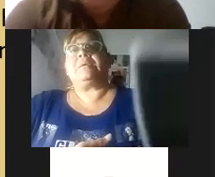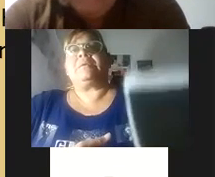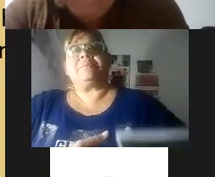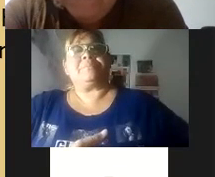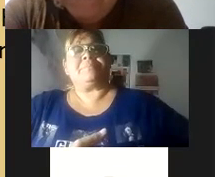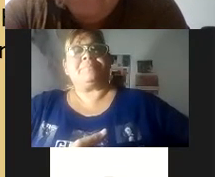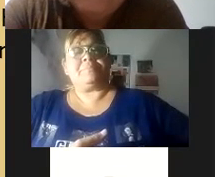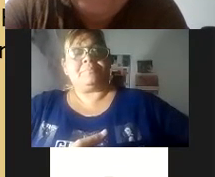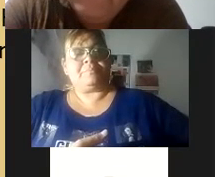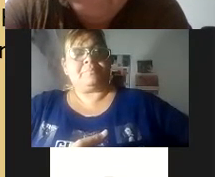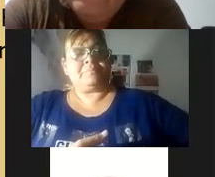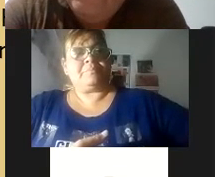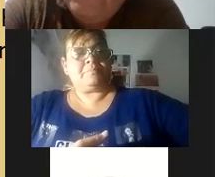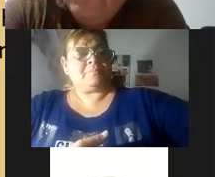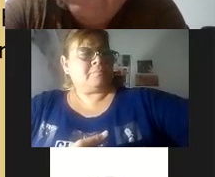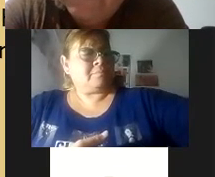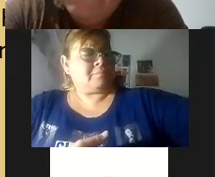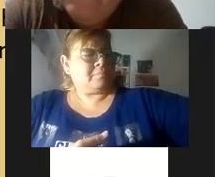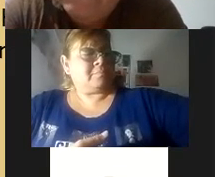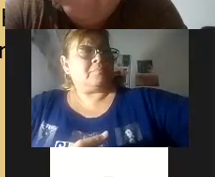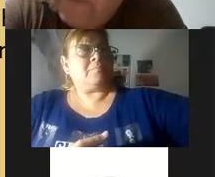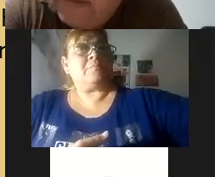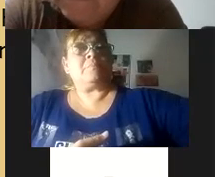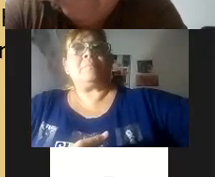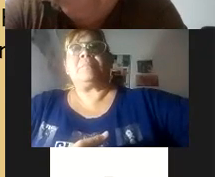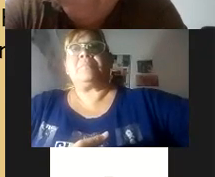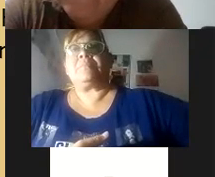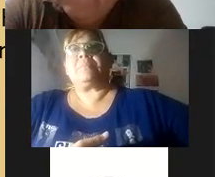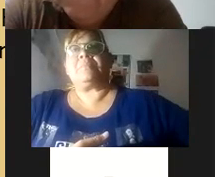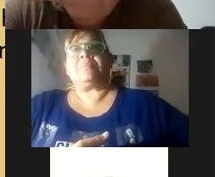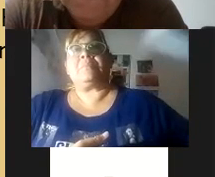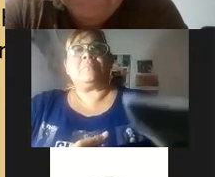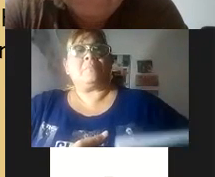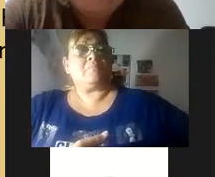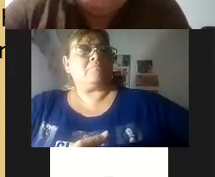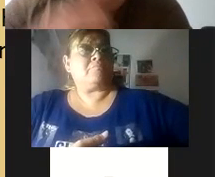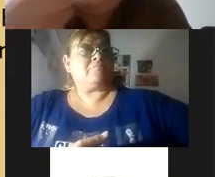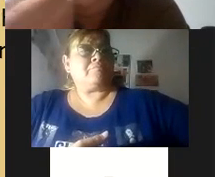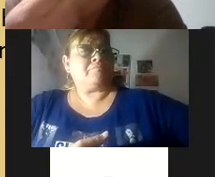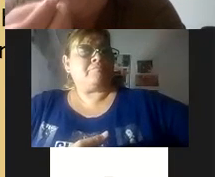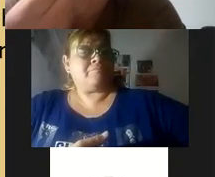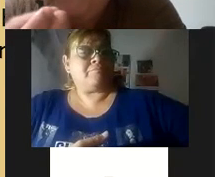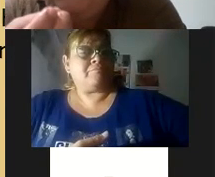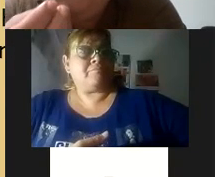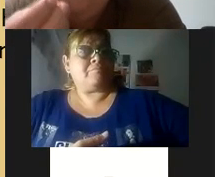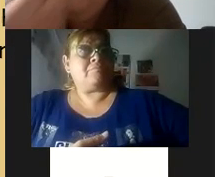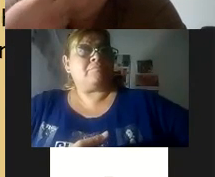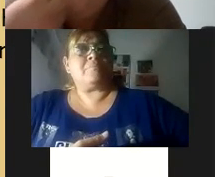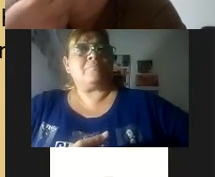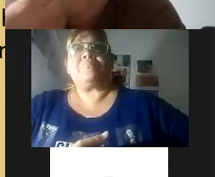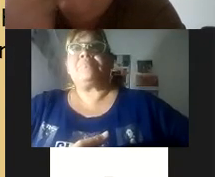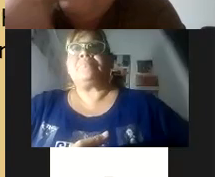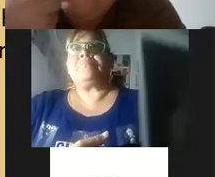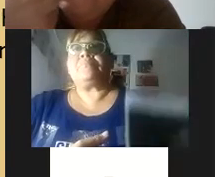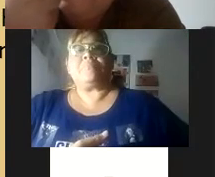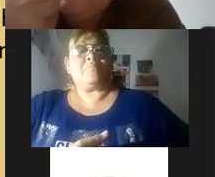Así que no se puede dar el lujo el organismo de que le falte calcio. Entonces, ¿de dónde saca calcio?